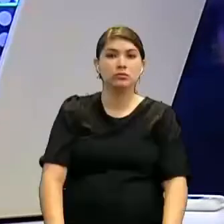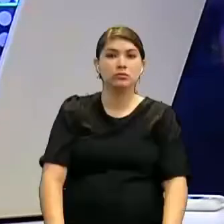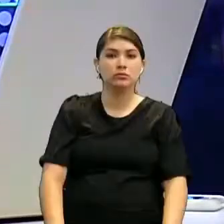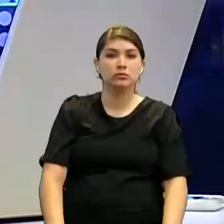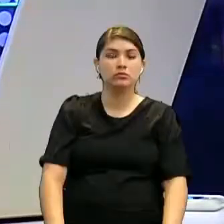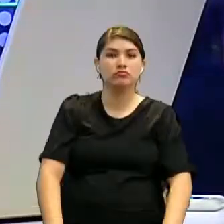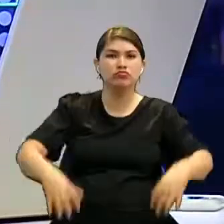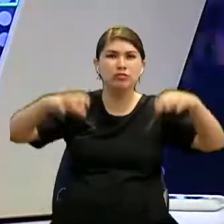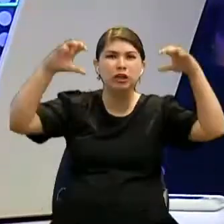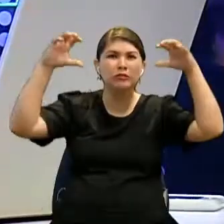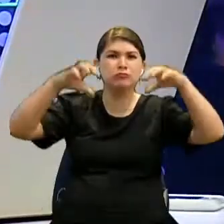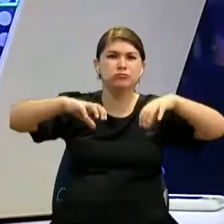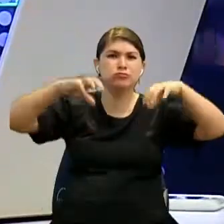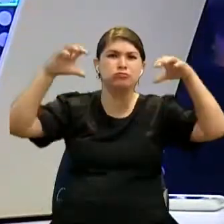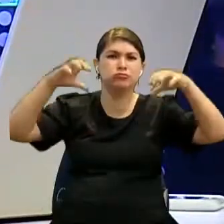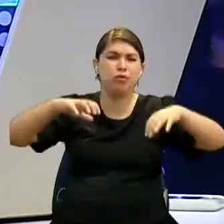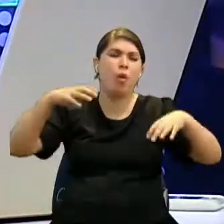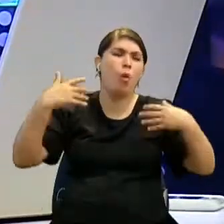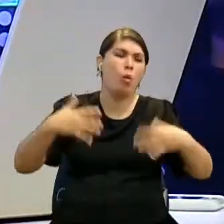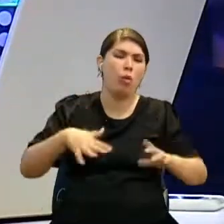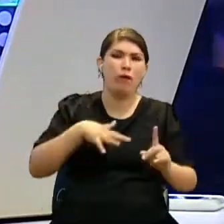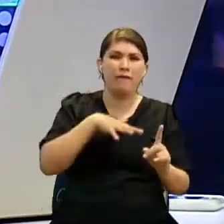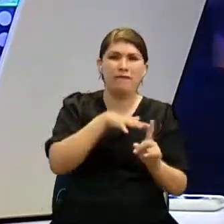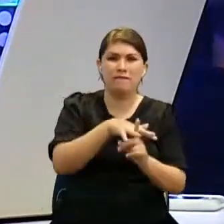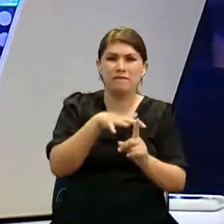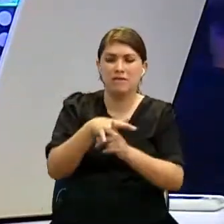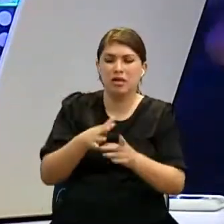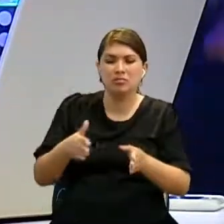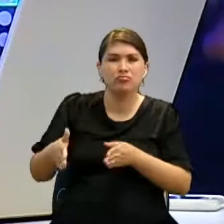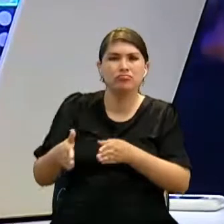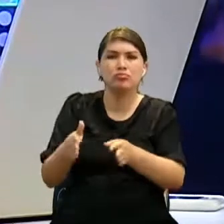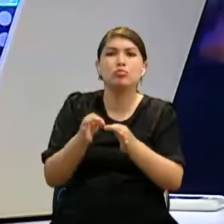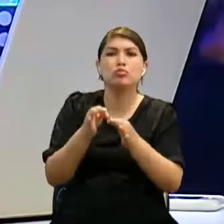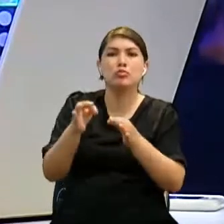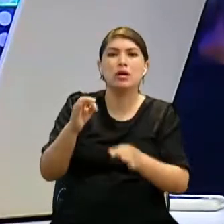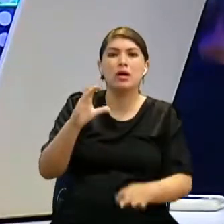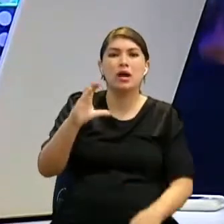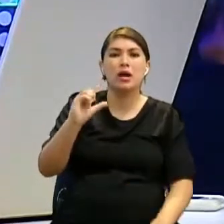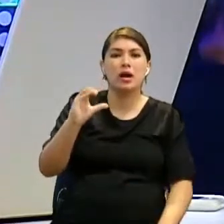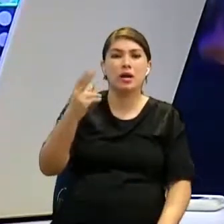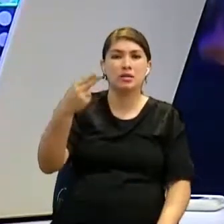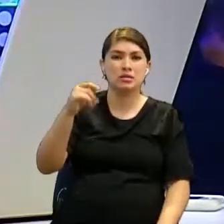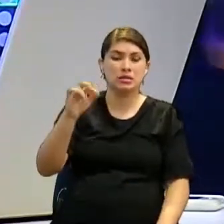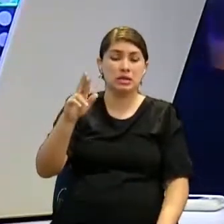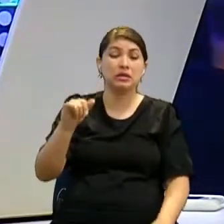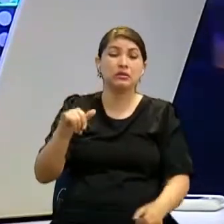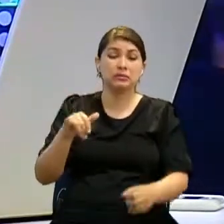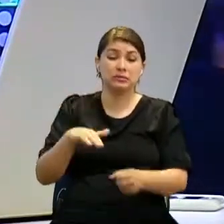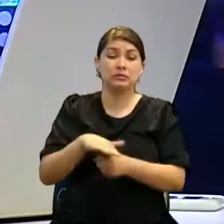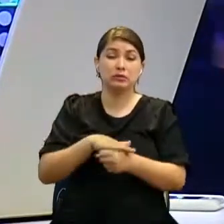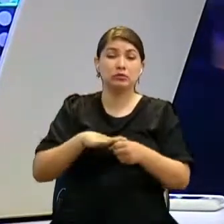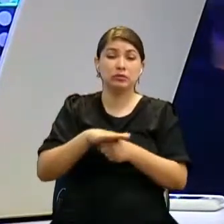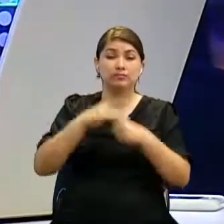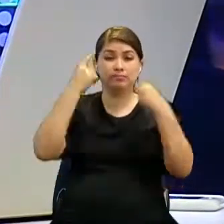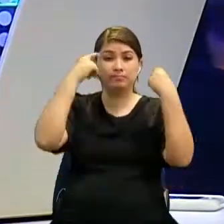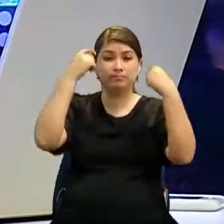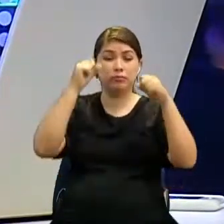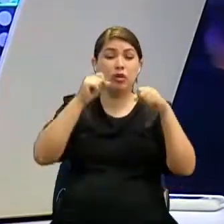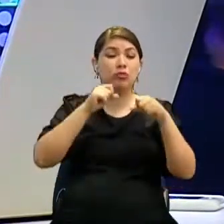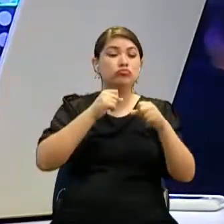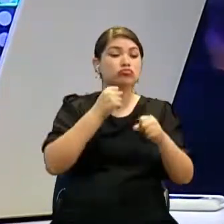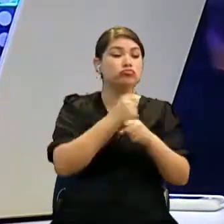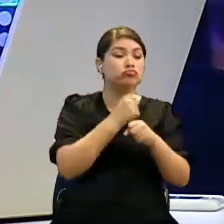la lluvia fue ha afectado significativamente las vías del municipio de cáchira situación que preocupa a las autoridades y a los productores